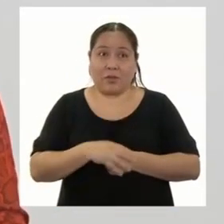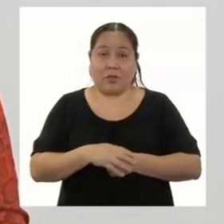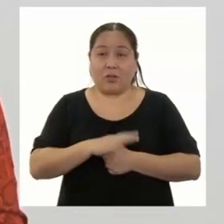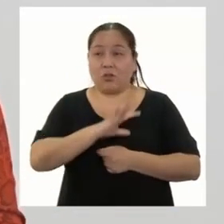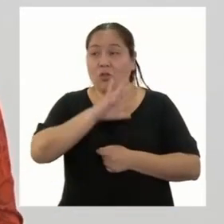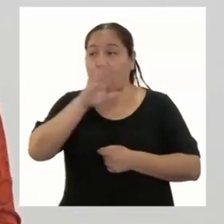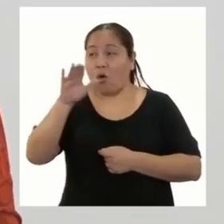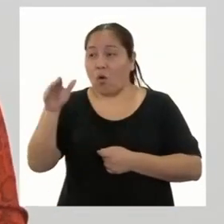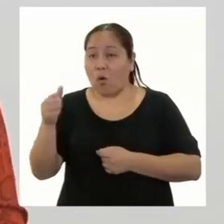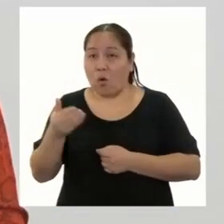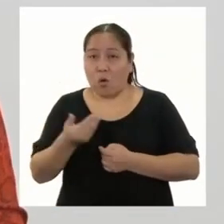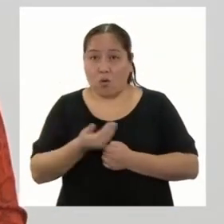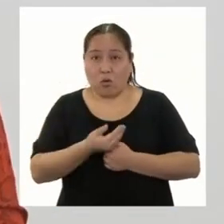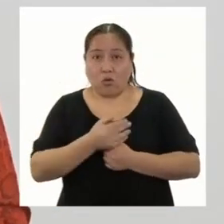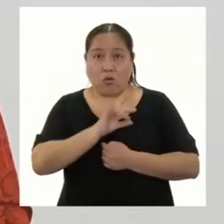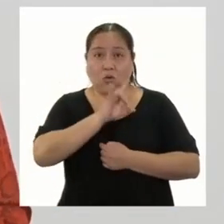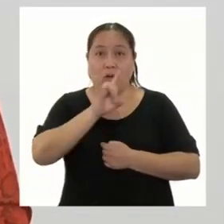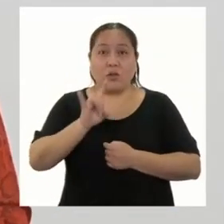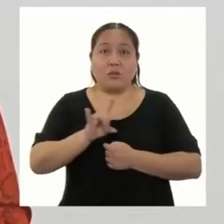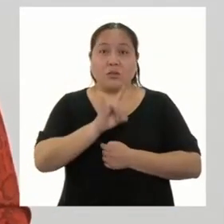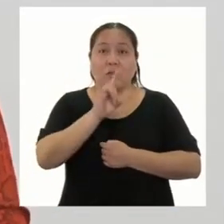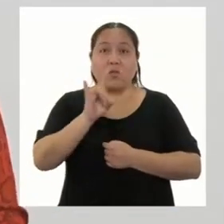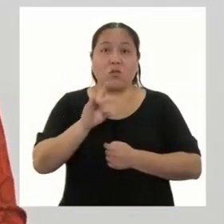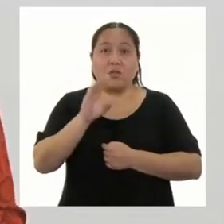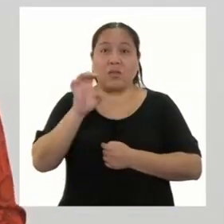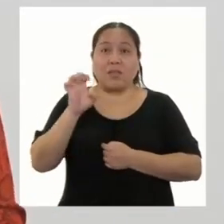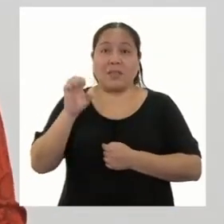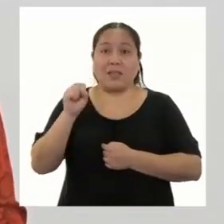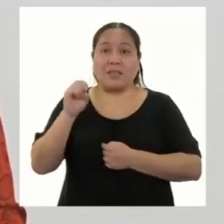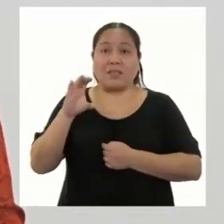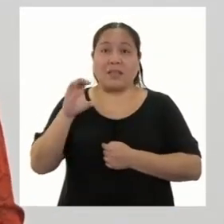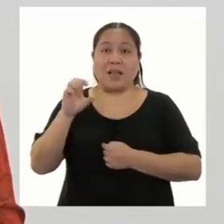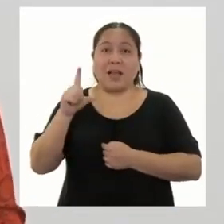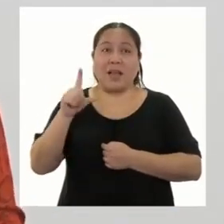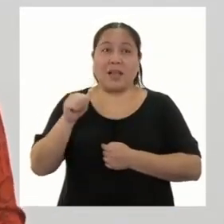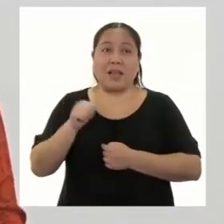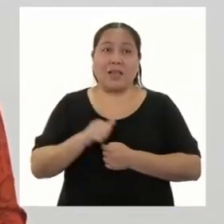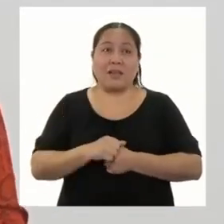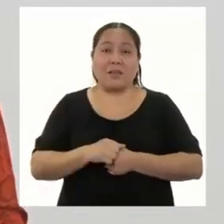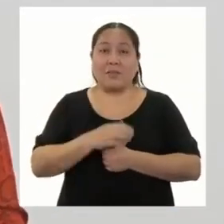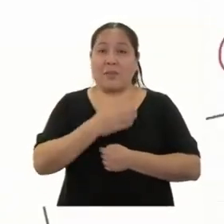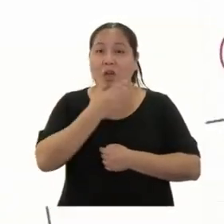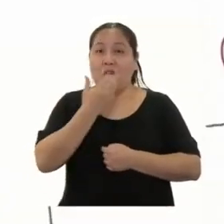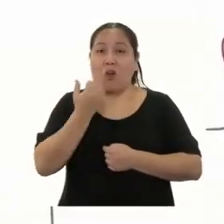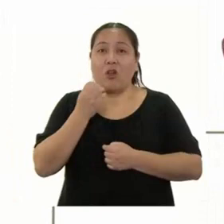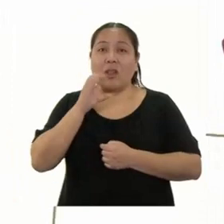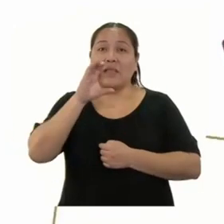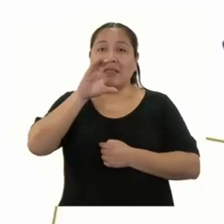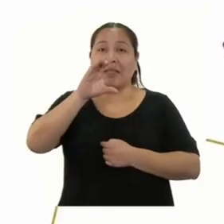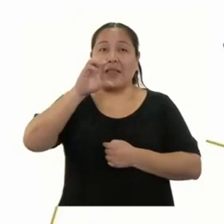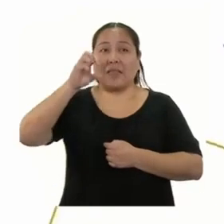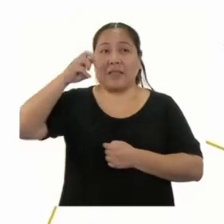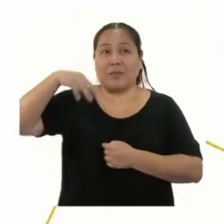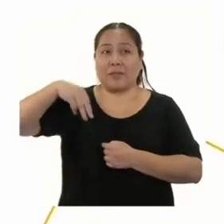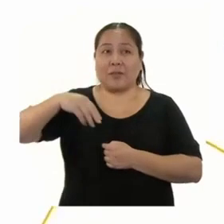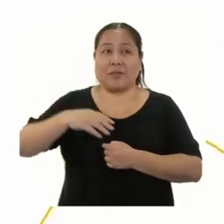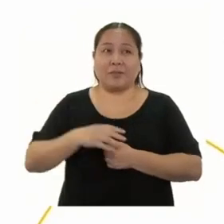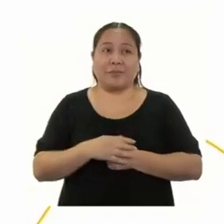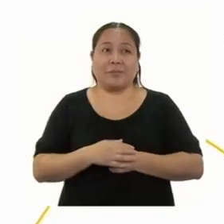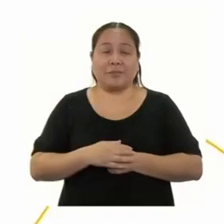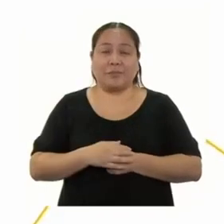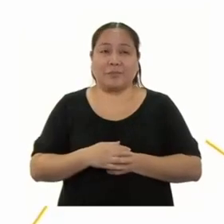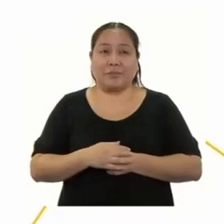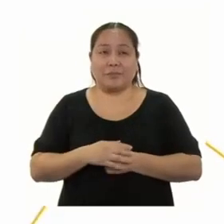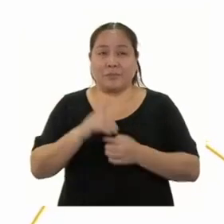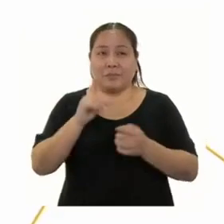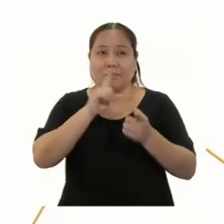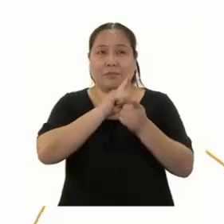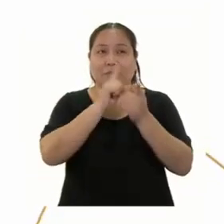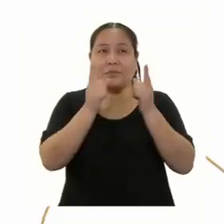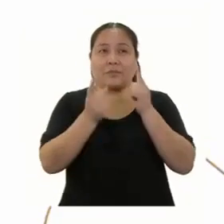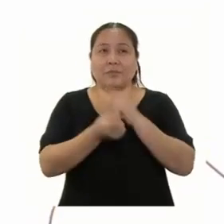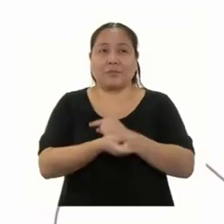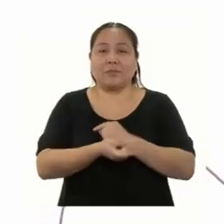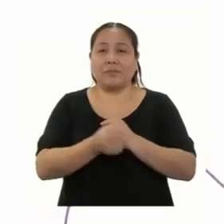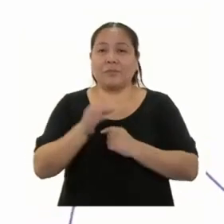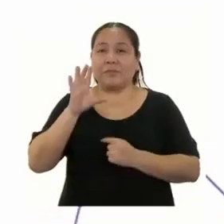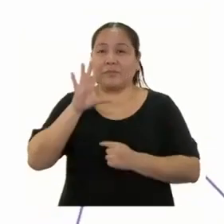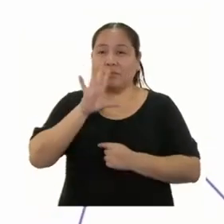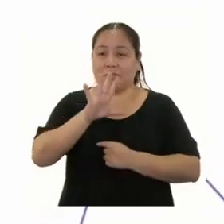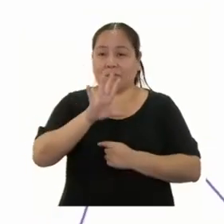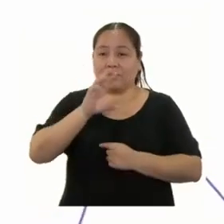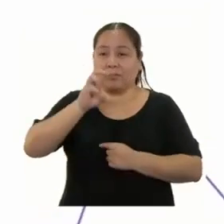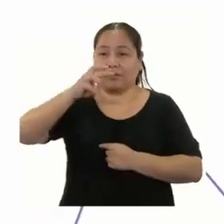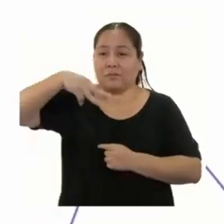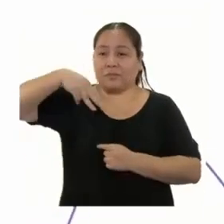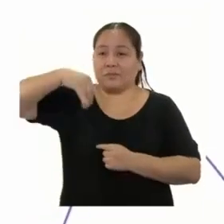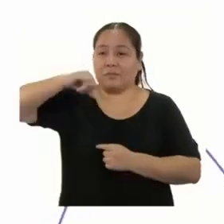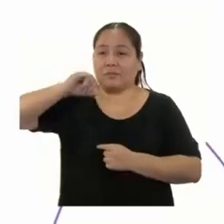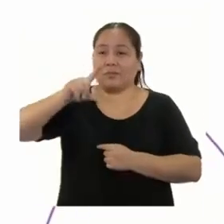las unidades que se usan en escala se deben expresar en centímetros. Por eso, convertiremos 5